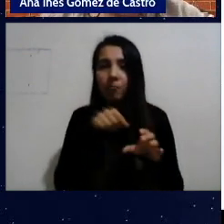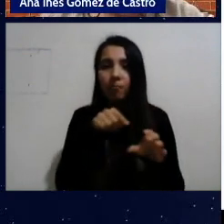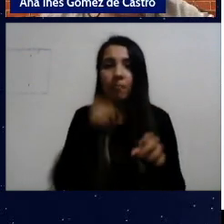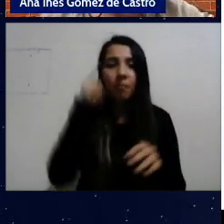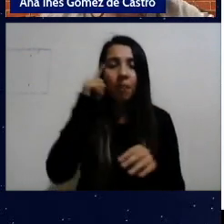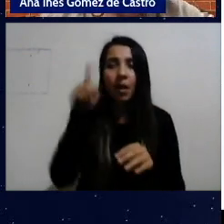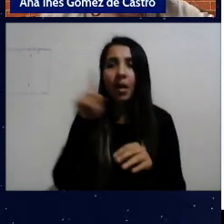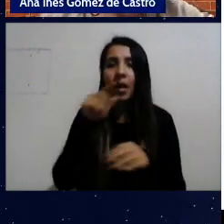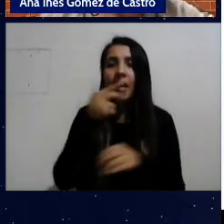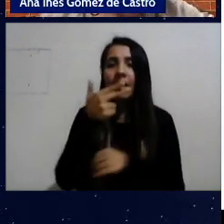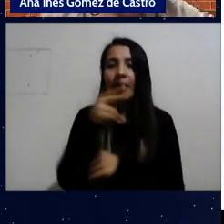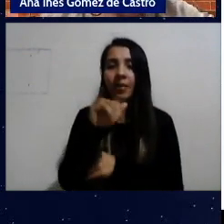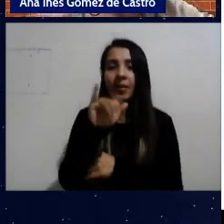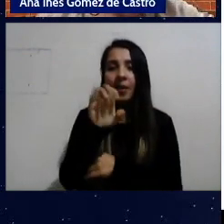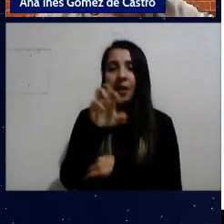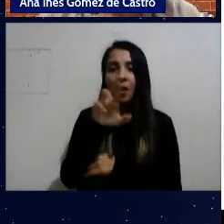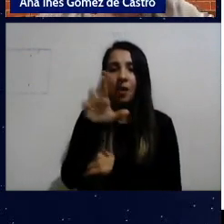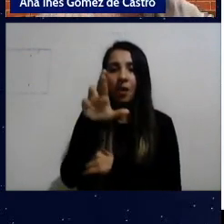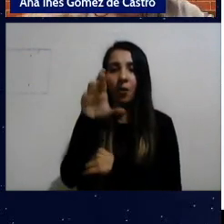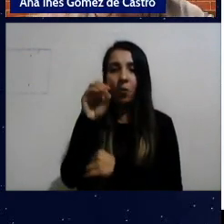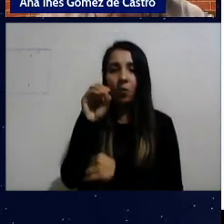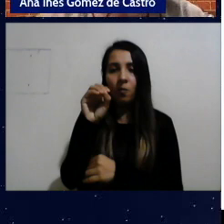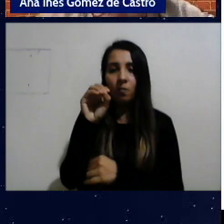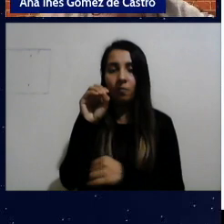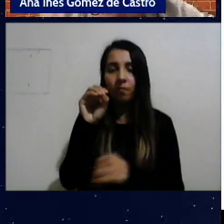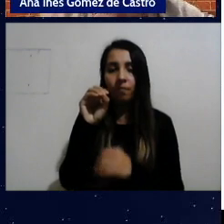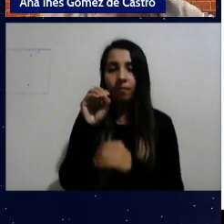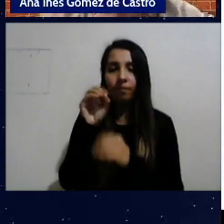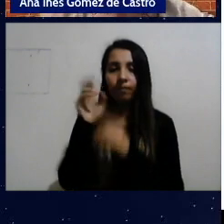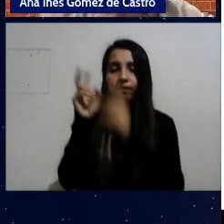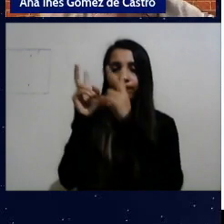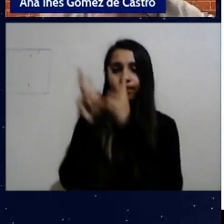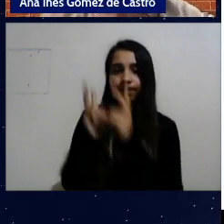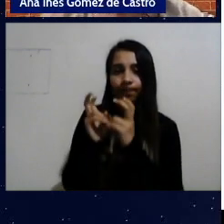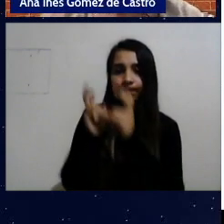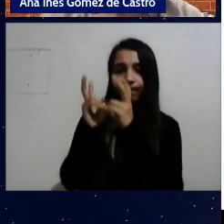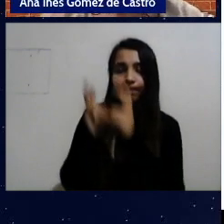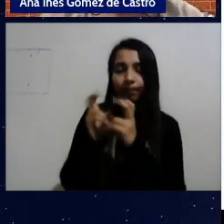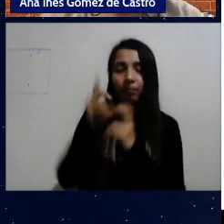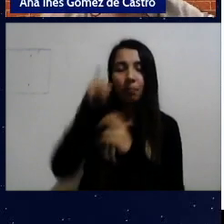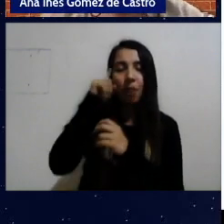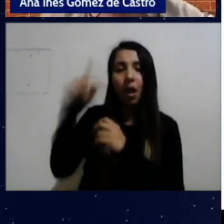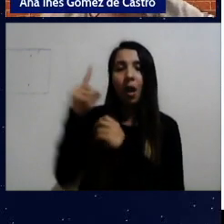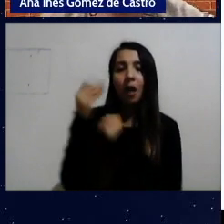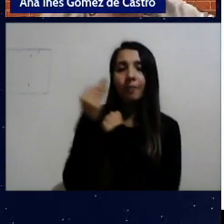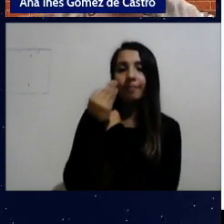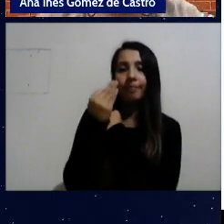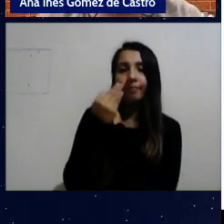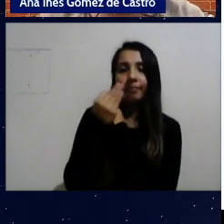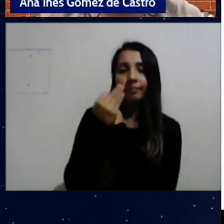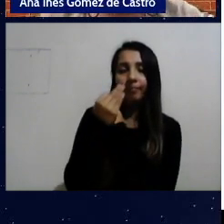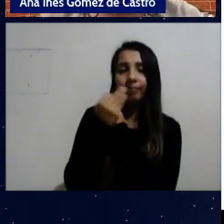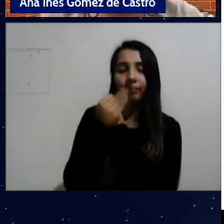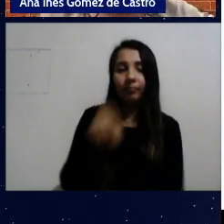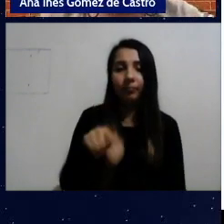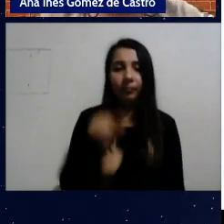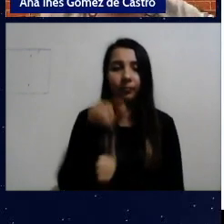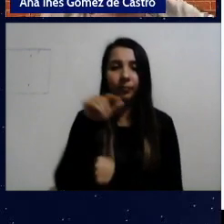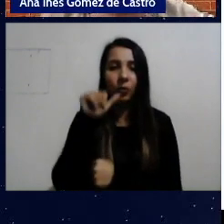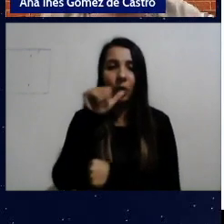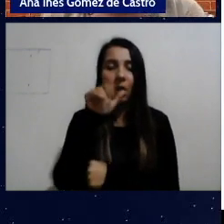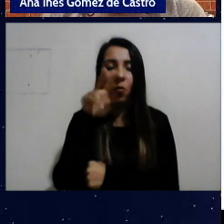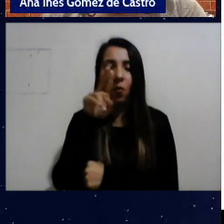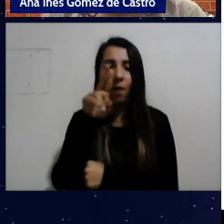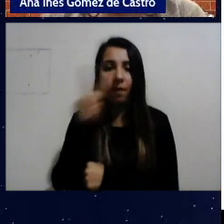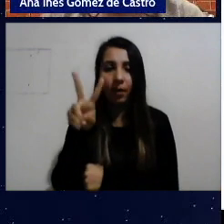tener átomos de hierro en la membrana exterior para protegerse de la radiación